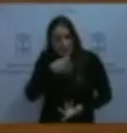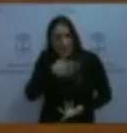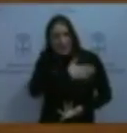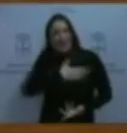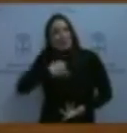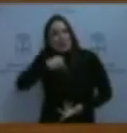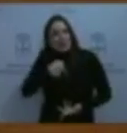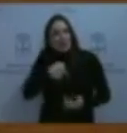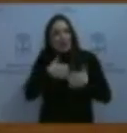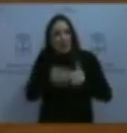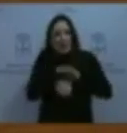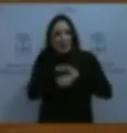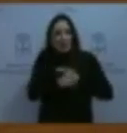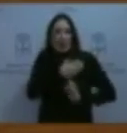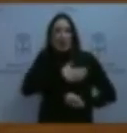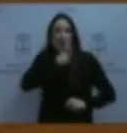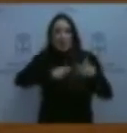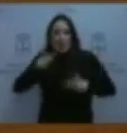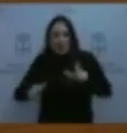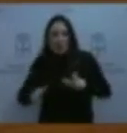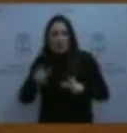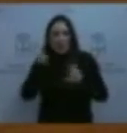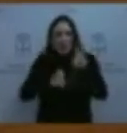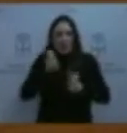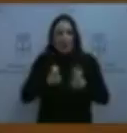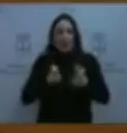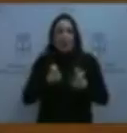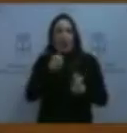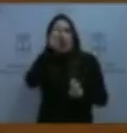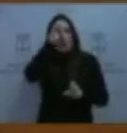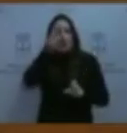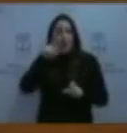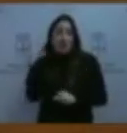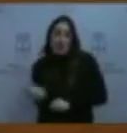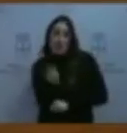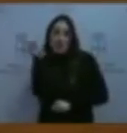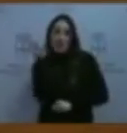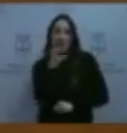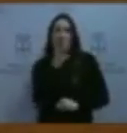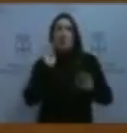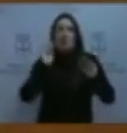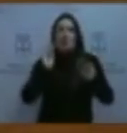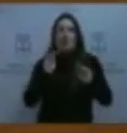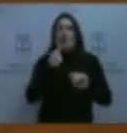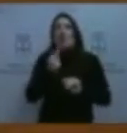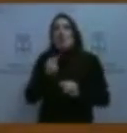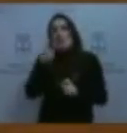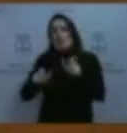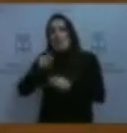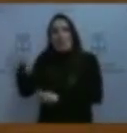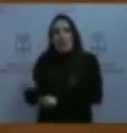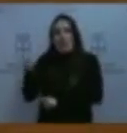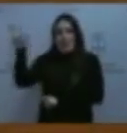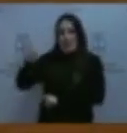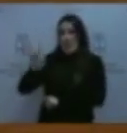funcione, que venga mucha gente, que haga ensayos, que vengan bomberos a formarse. Y hablaba de bomberos que habían venido de Israel, de Singapur. Esta